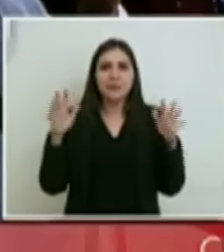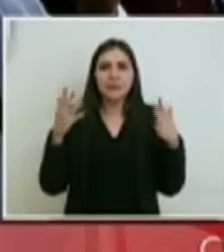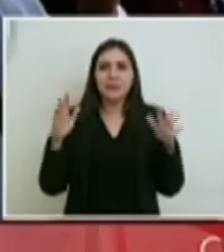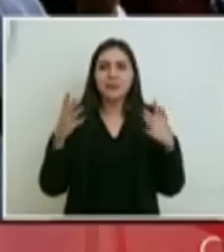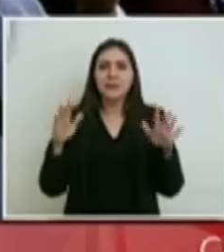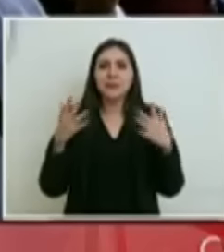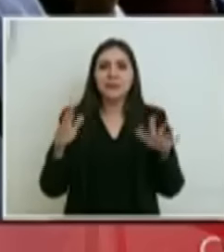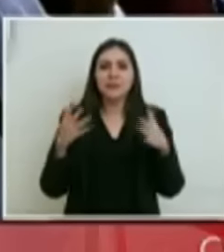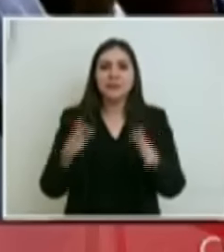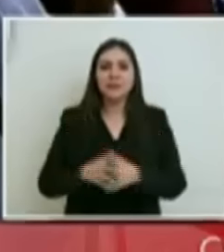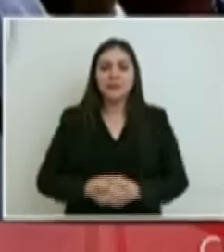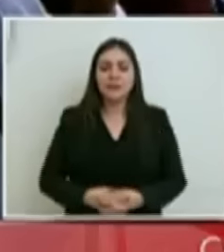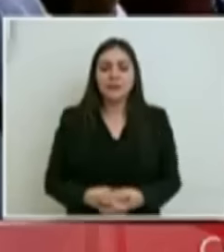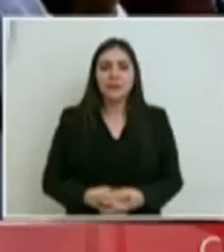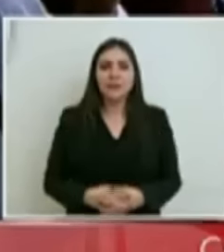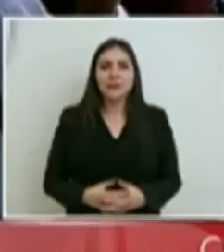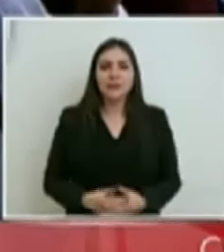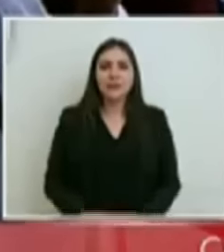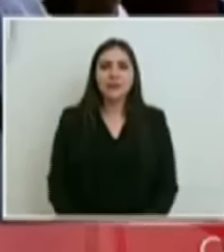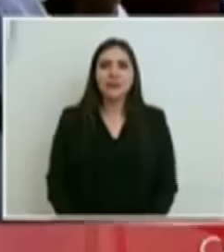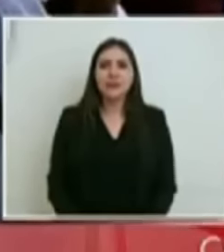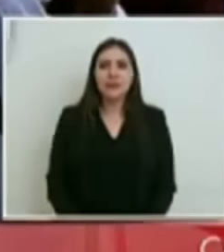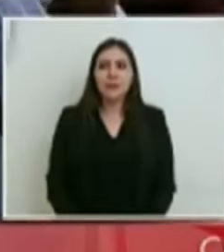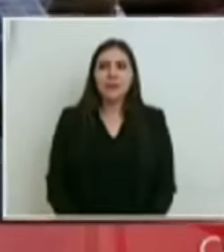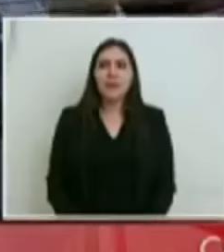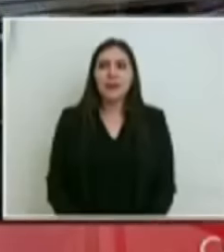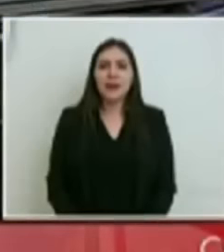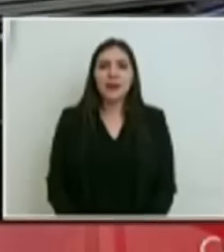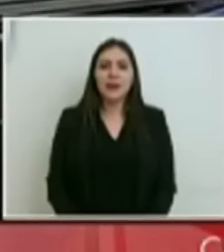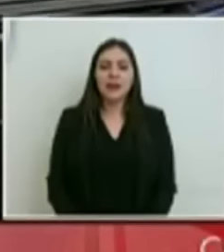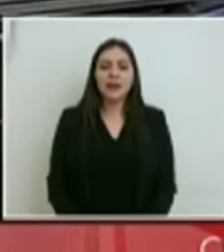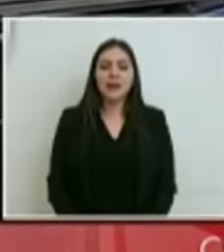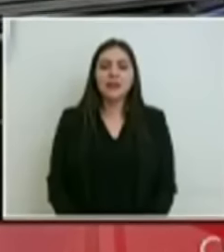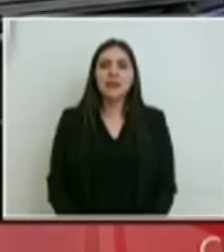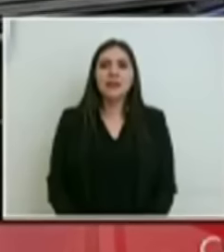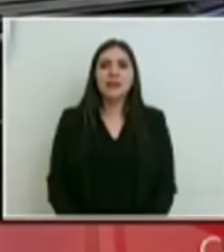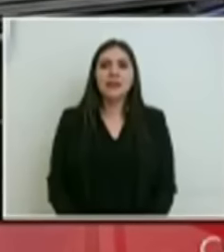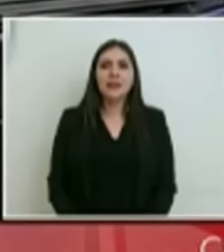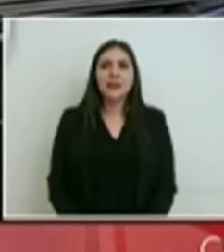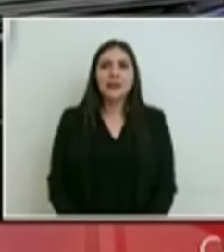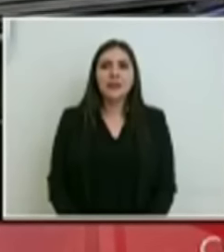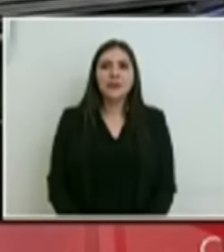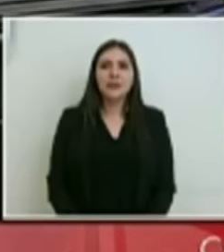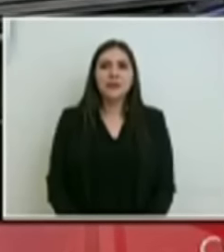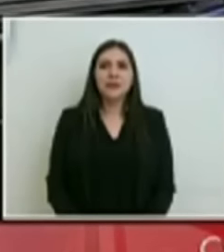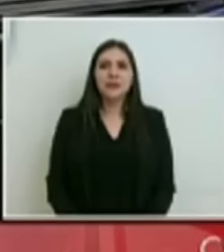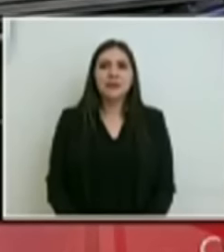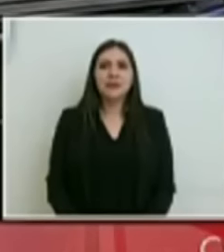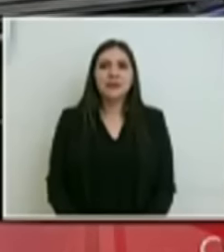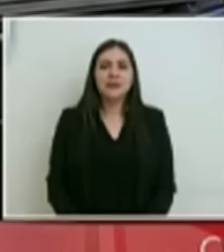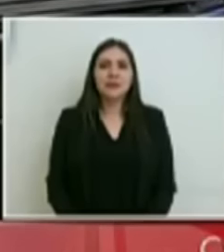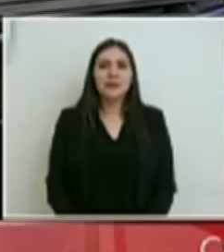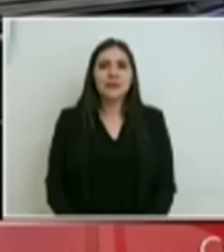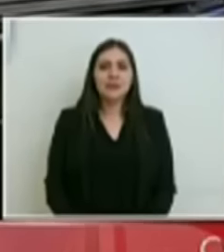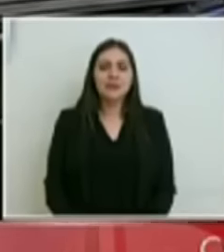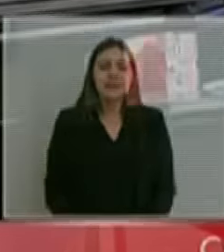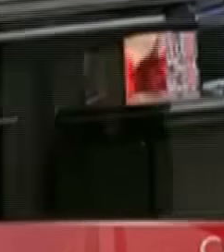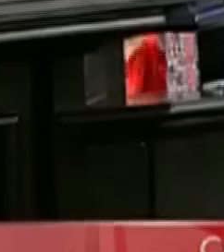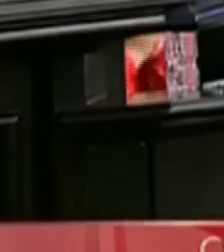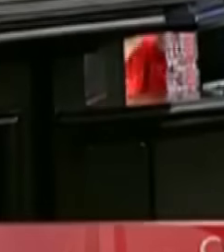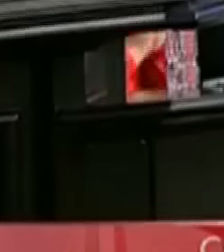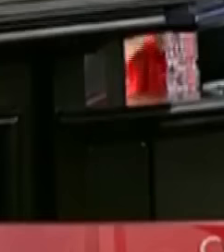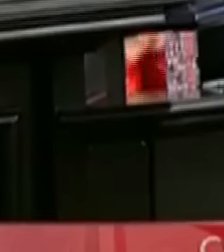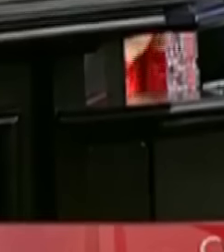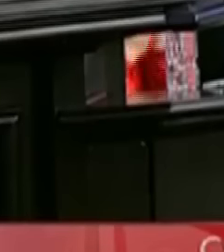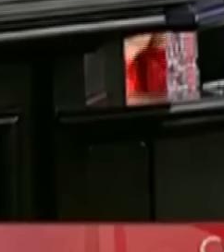Así aplauden en la sede alterna del Senado a Miguel Ángel Yunes Márquez, senador del PAN, quien dice: